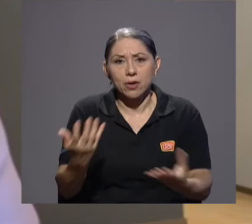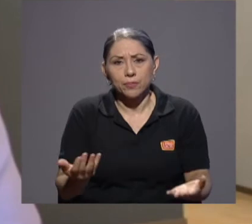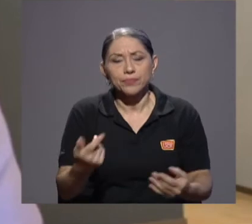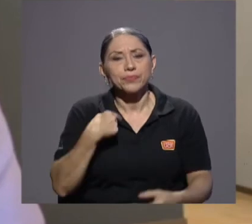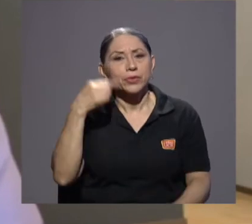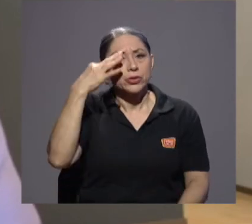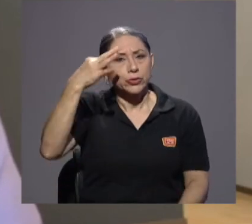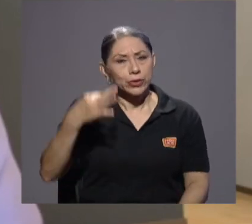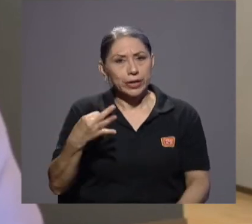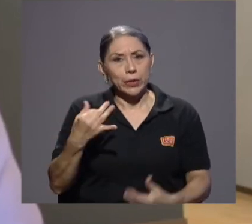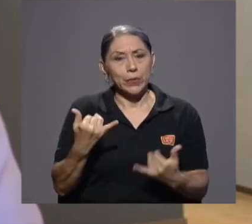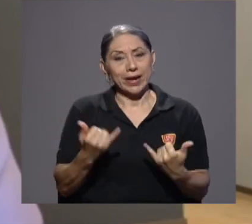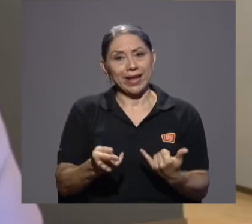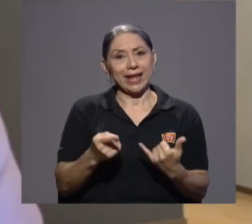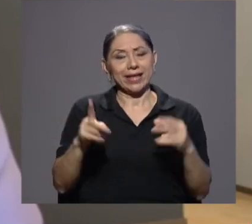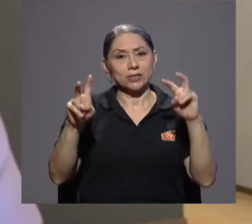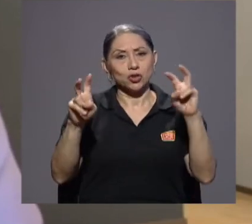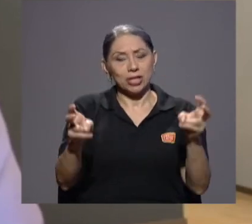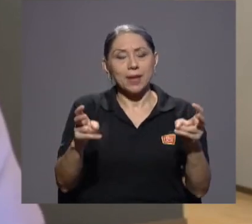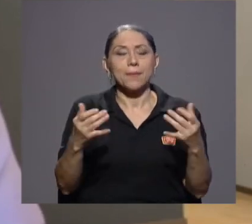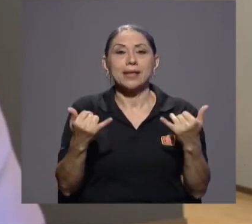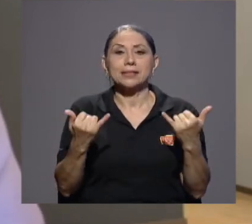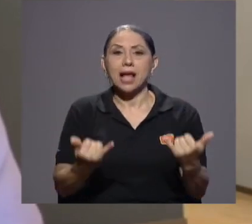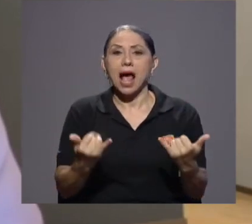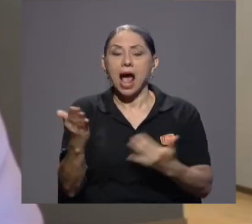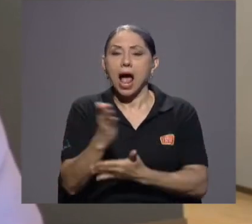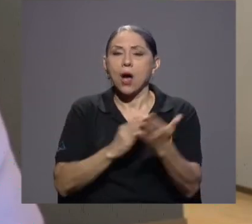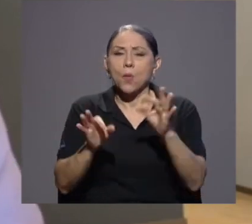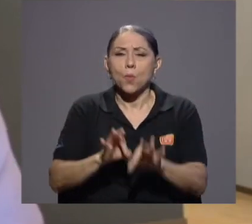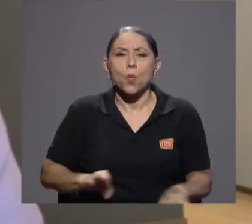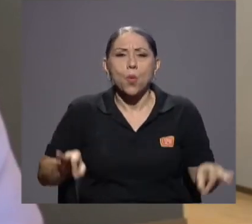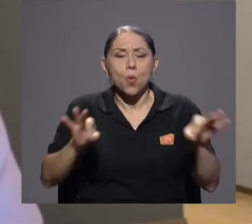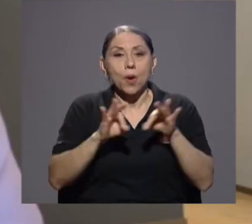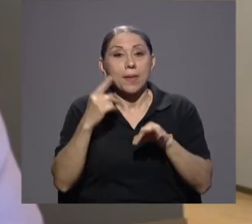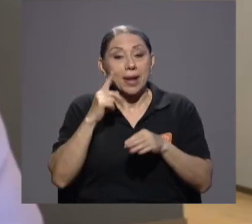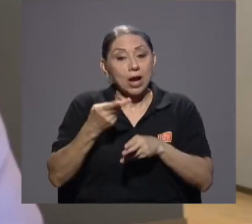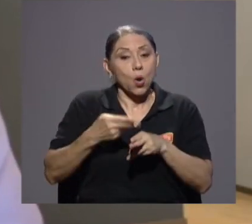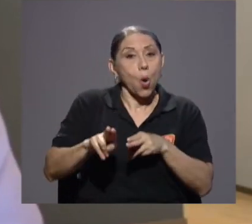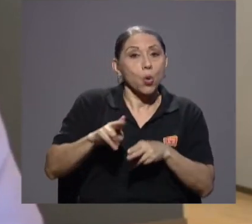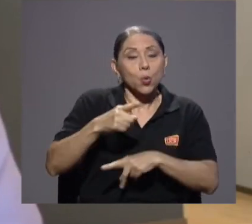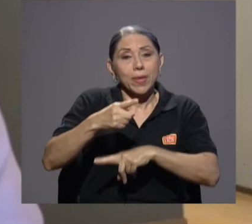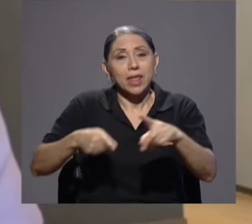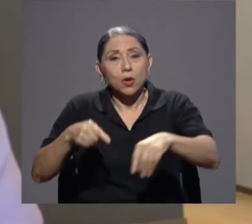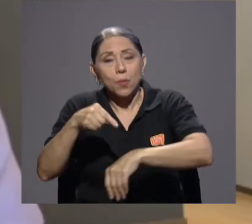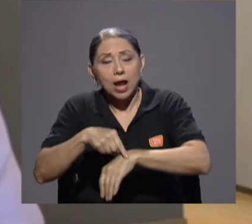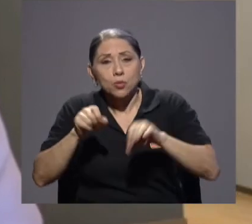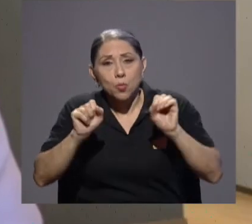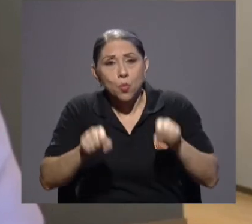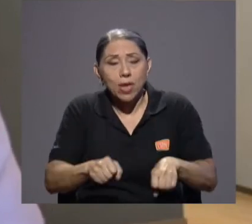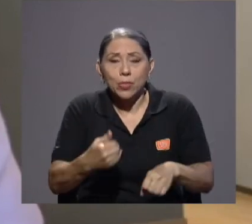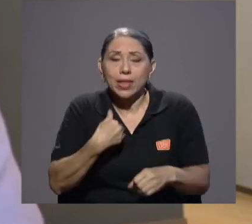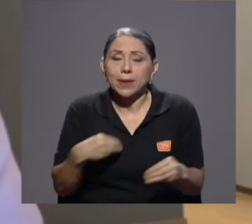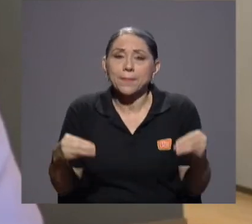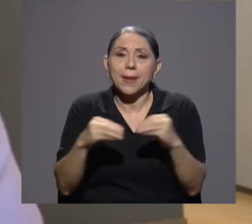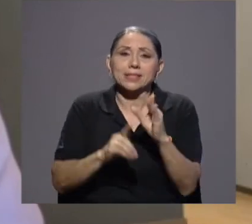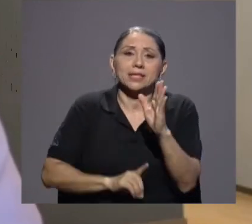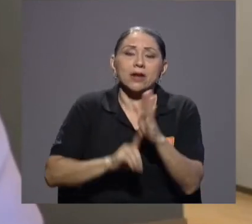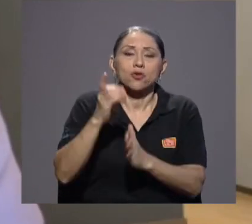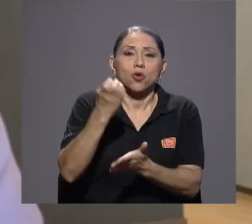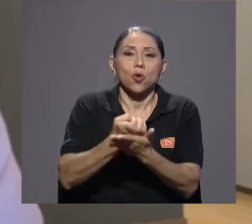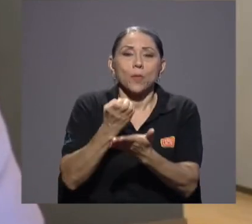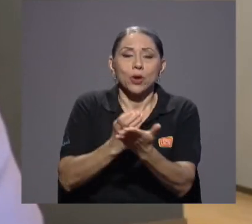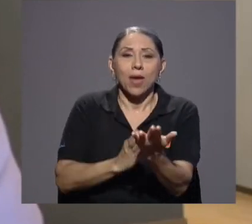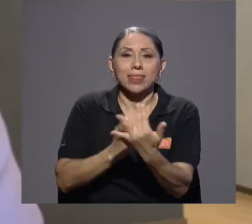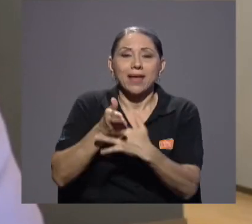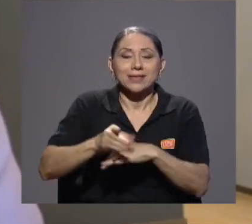creo que en estos temas es donde hay una clave para que en el corto, mediano plazo podamos generar un mayor desarrollo económico a través del